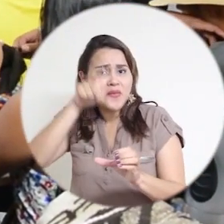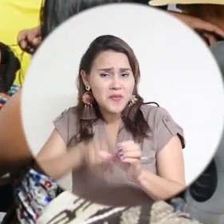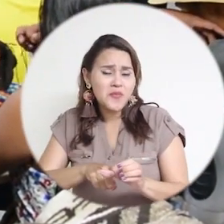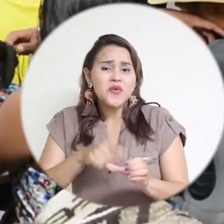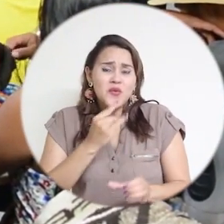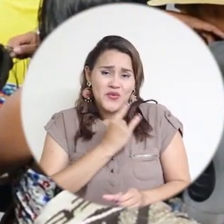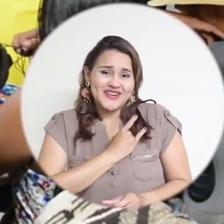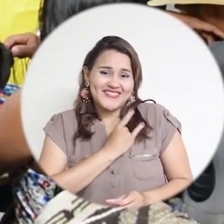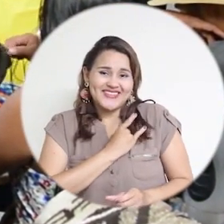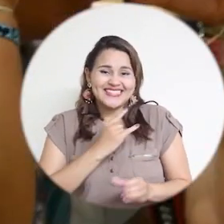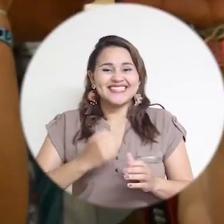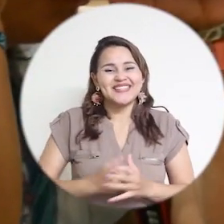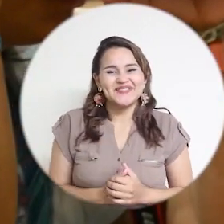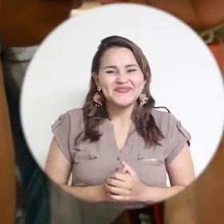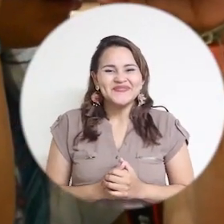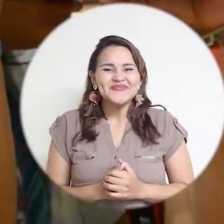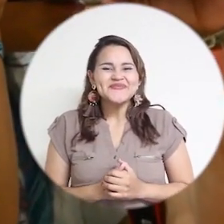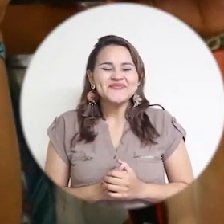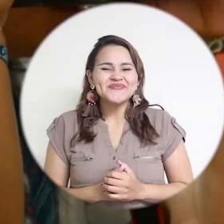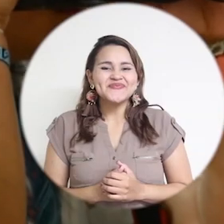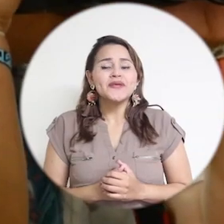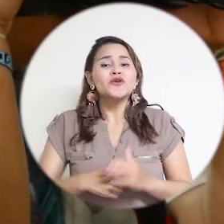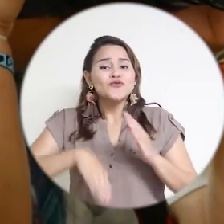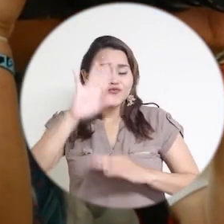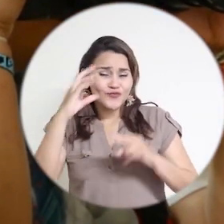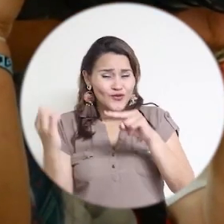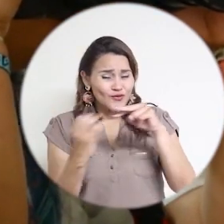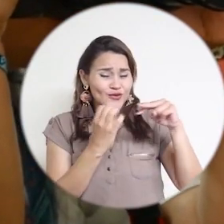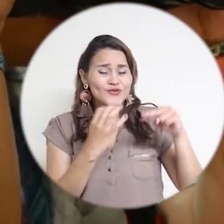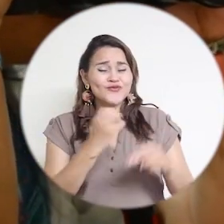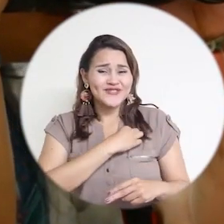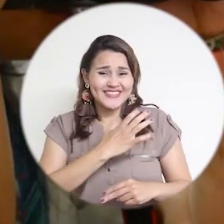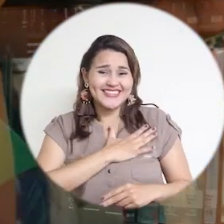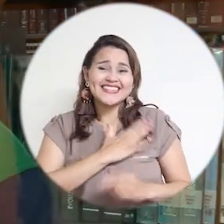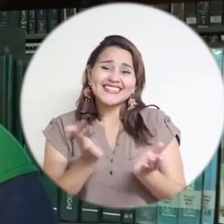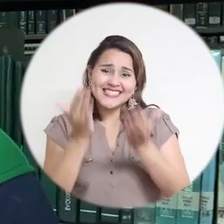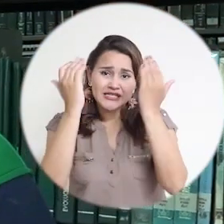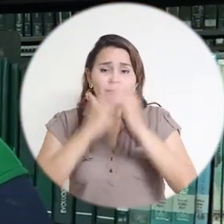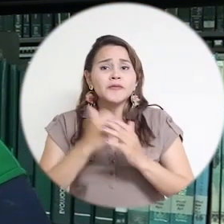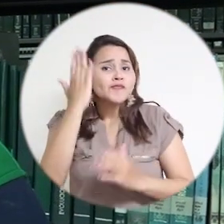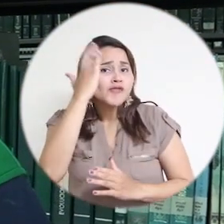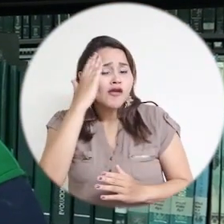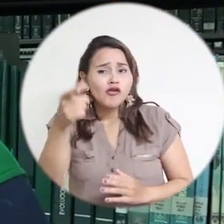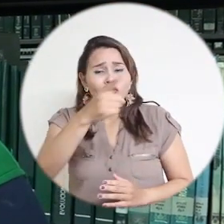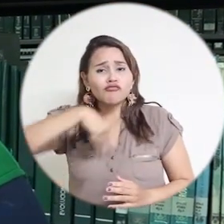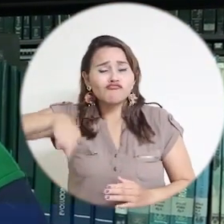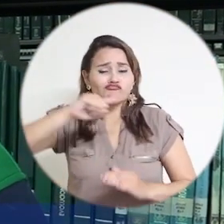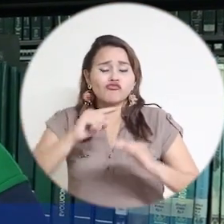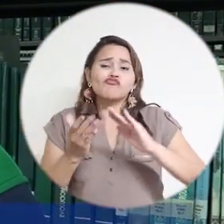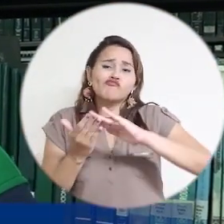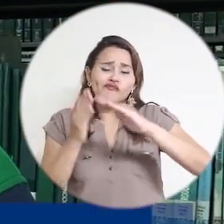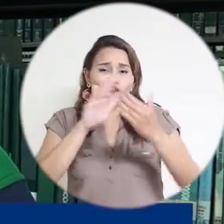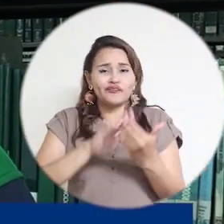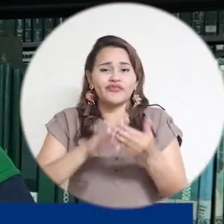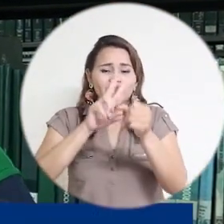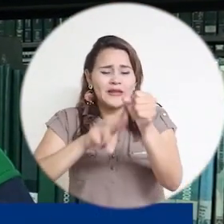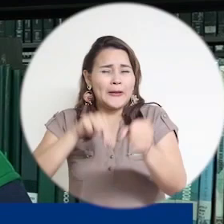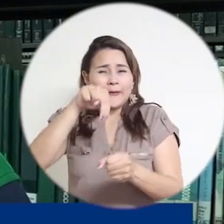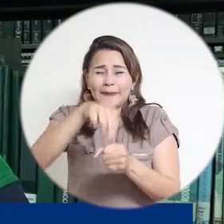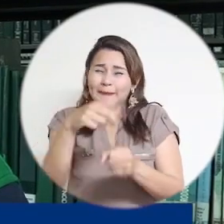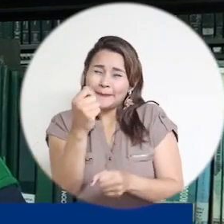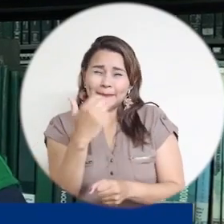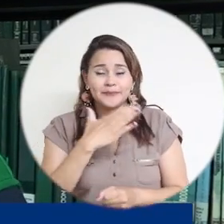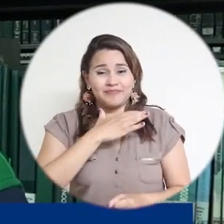con mayor facilidad a esta educación y oportunidad. Nosotros, como venimos de comunidades indígenas,